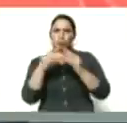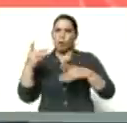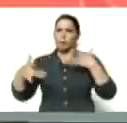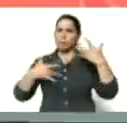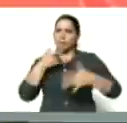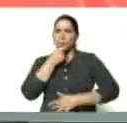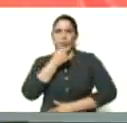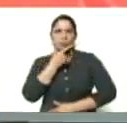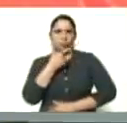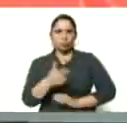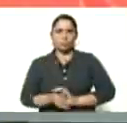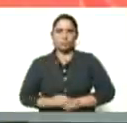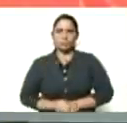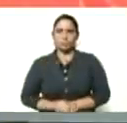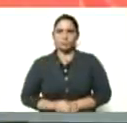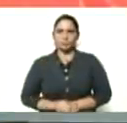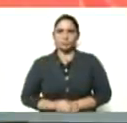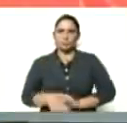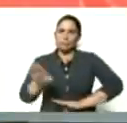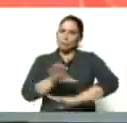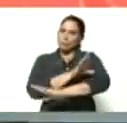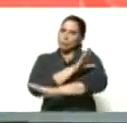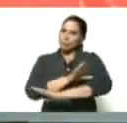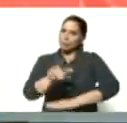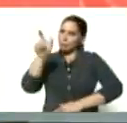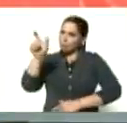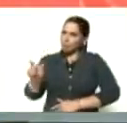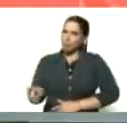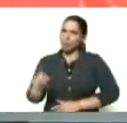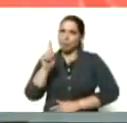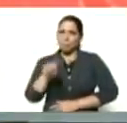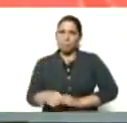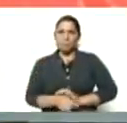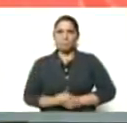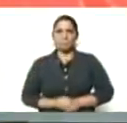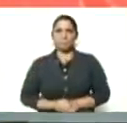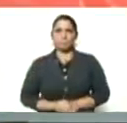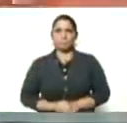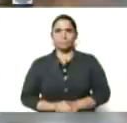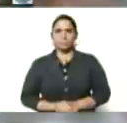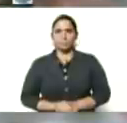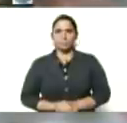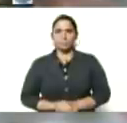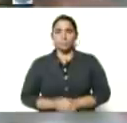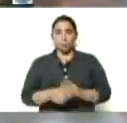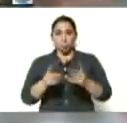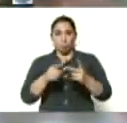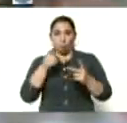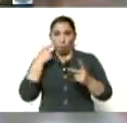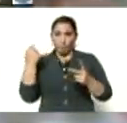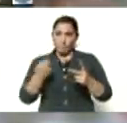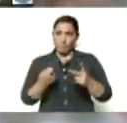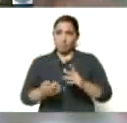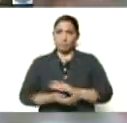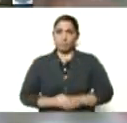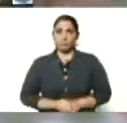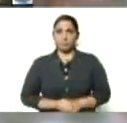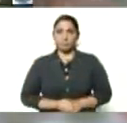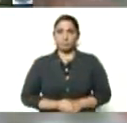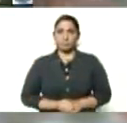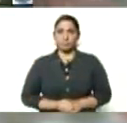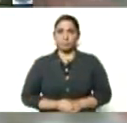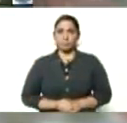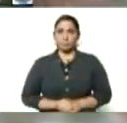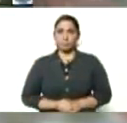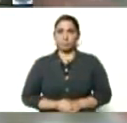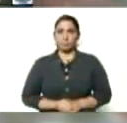Muy bonito. El canto de la Chiche Manaure, de José Luis Bermúdez, la presencia de